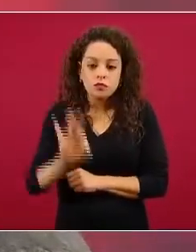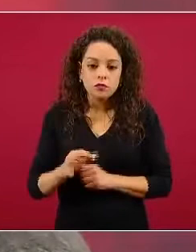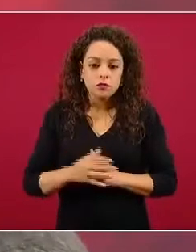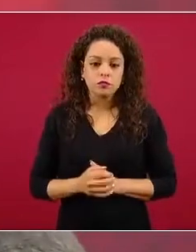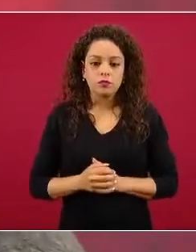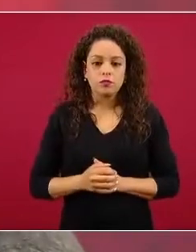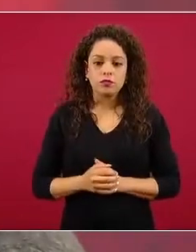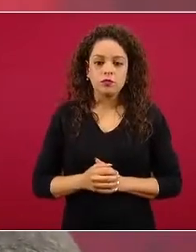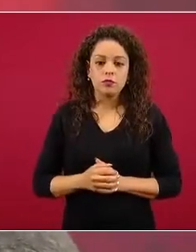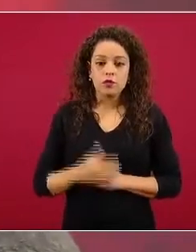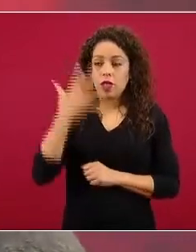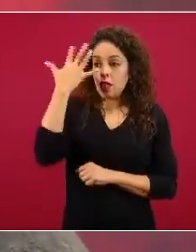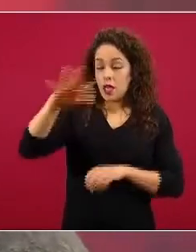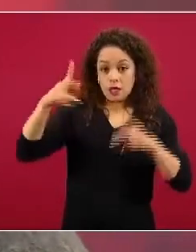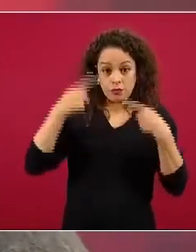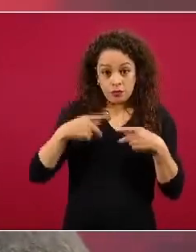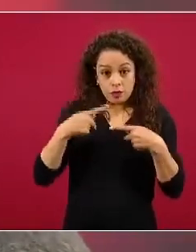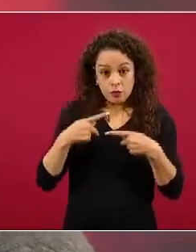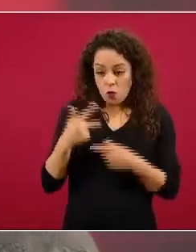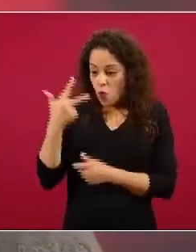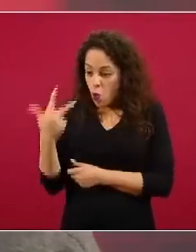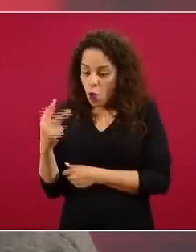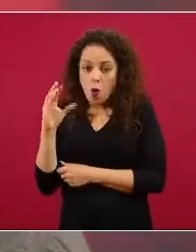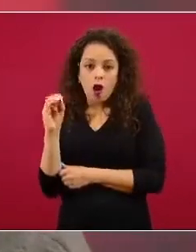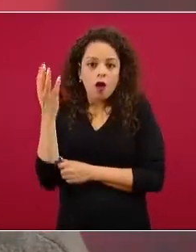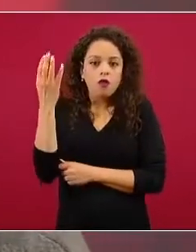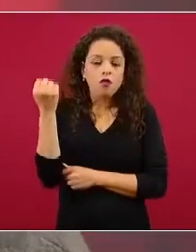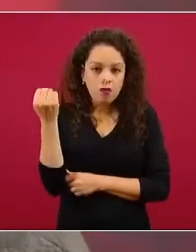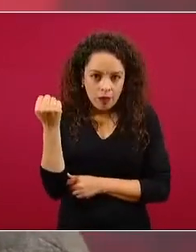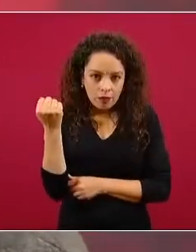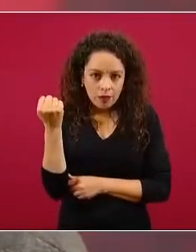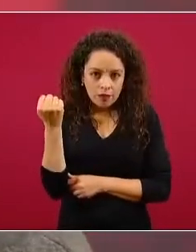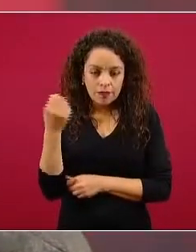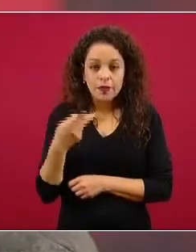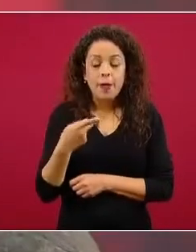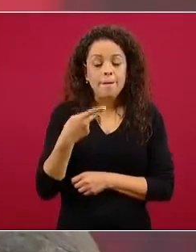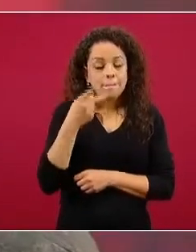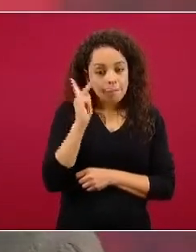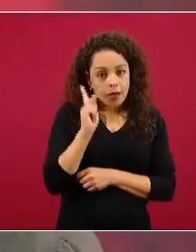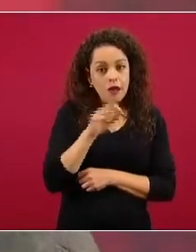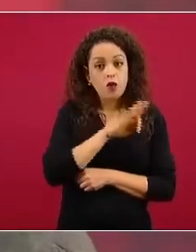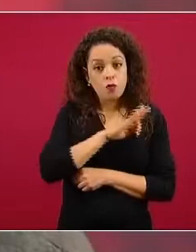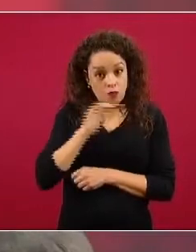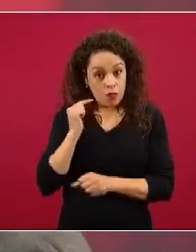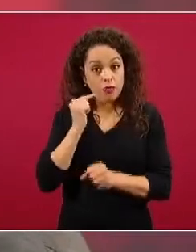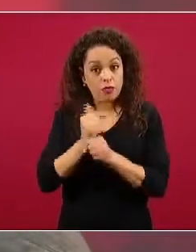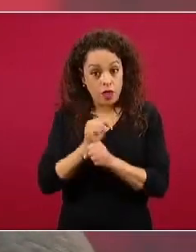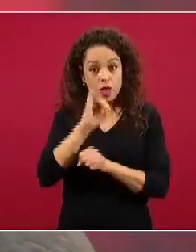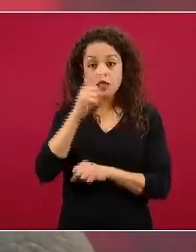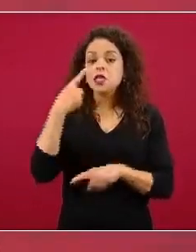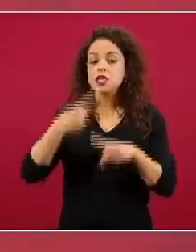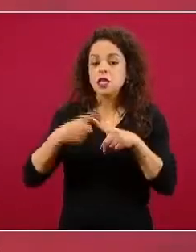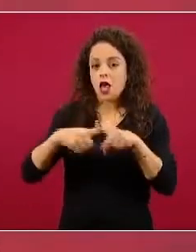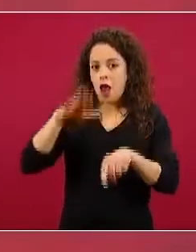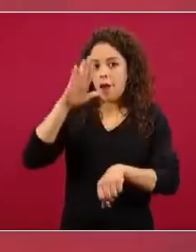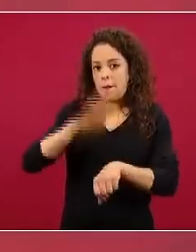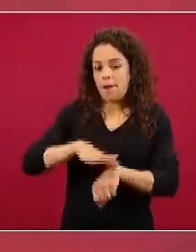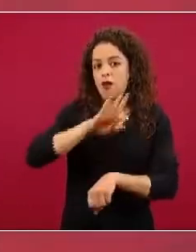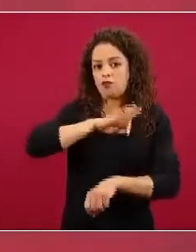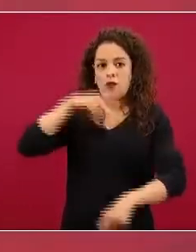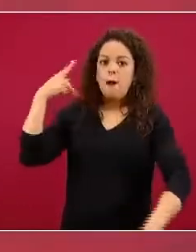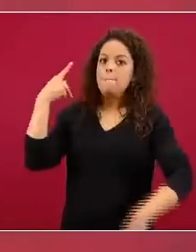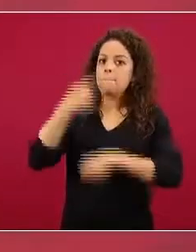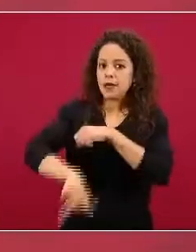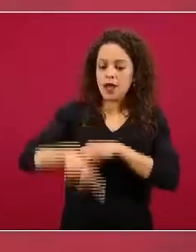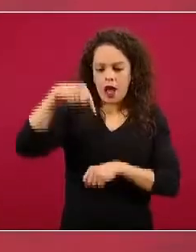9 de cada 10 personas. Pero sí podemos identificar quiénes tienen mayor riesgo. Lo hemos comentado aquí varias veces.